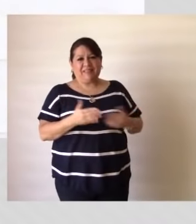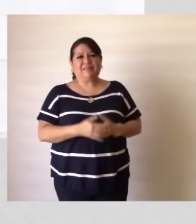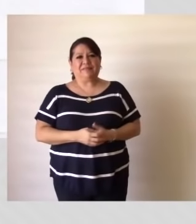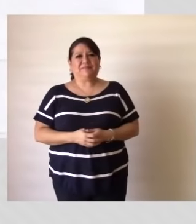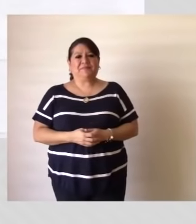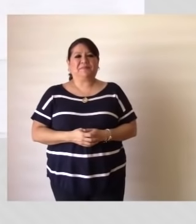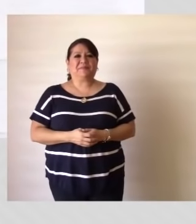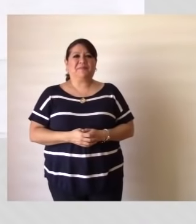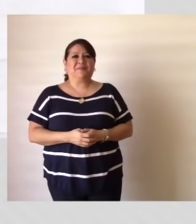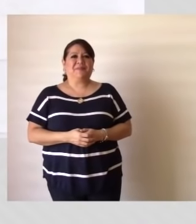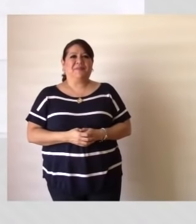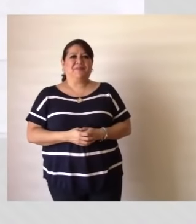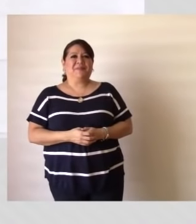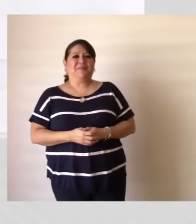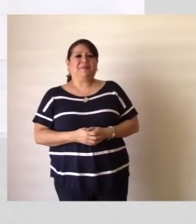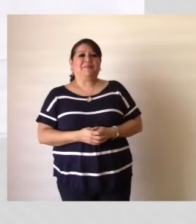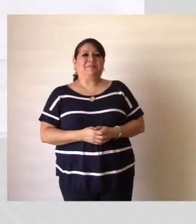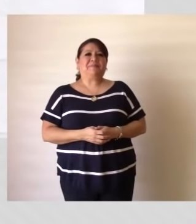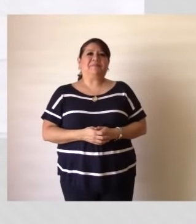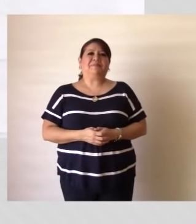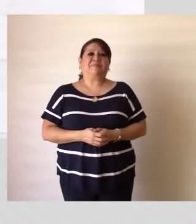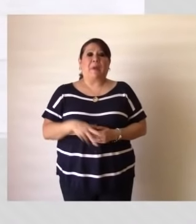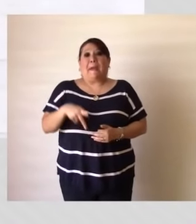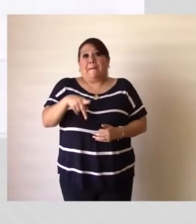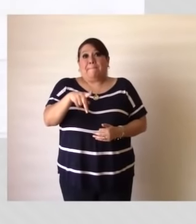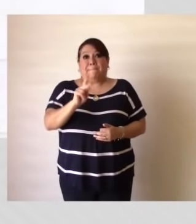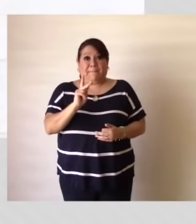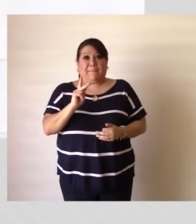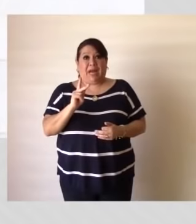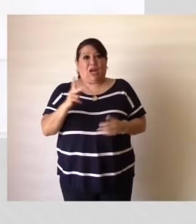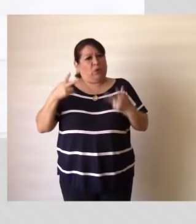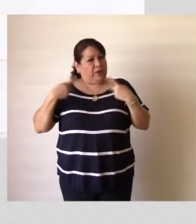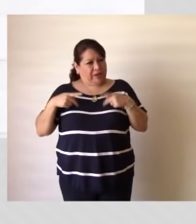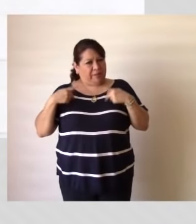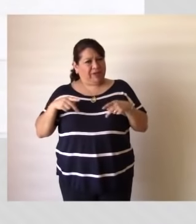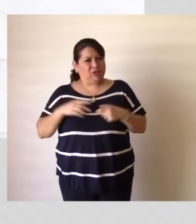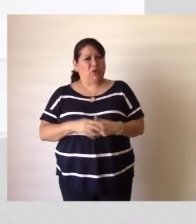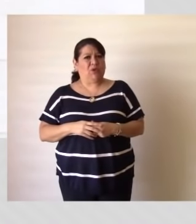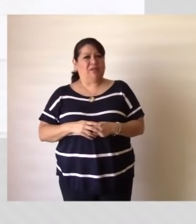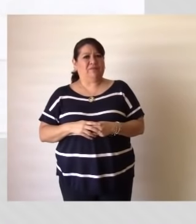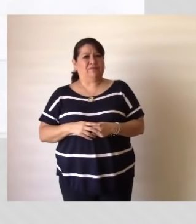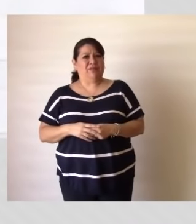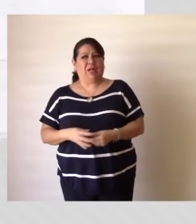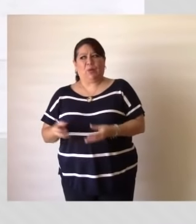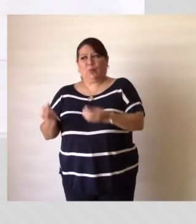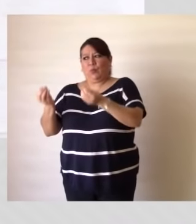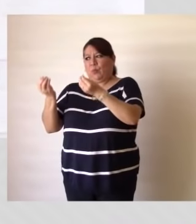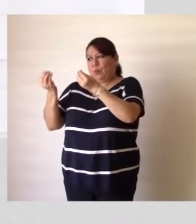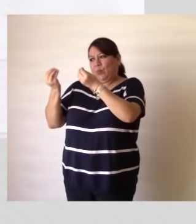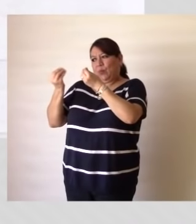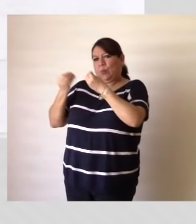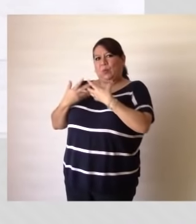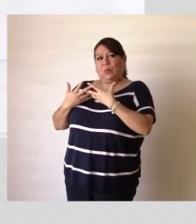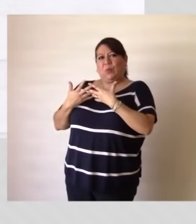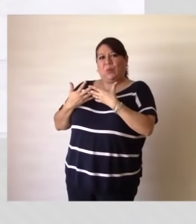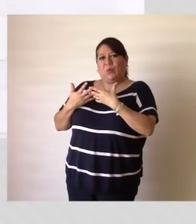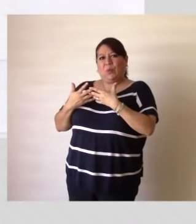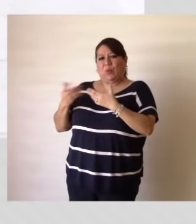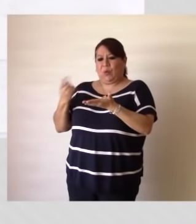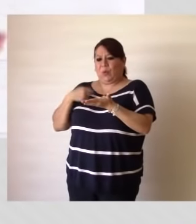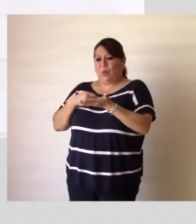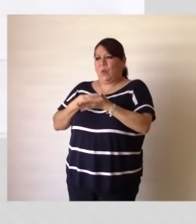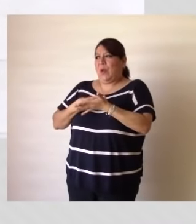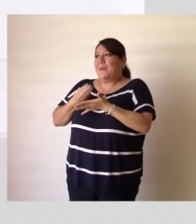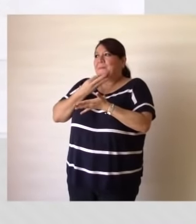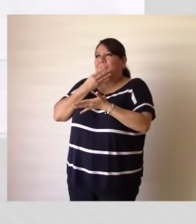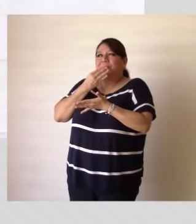por ti pero si esa persona te trae tu postre favorito probablemente tu nivel de agradecimiento es mayor